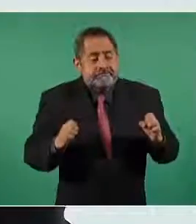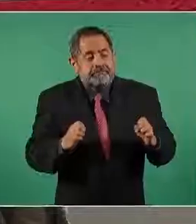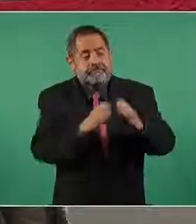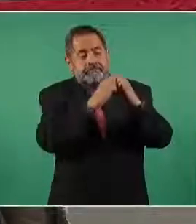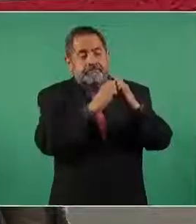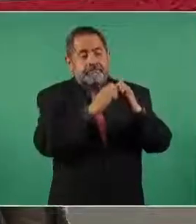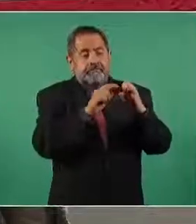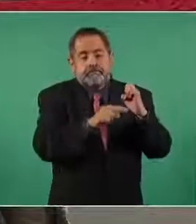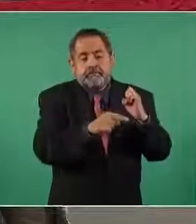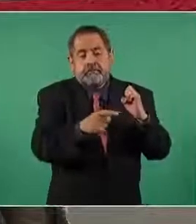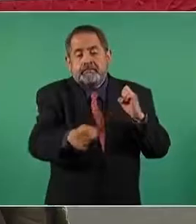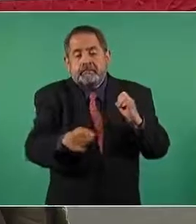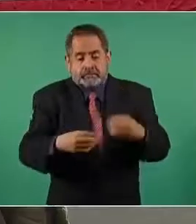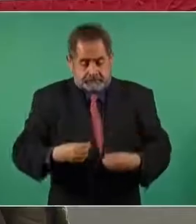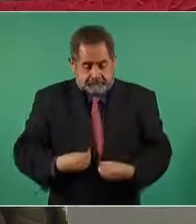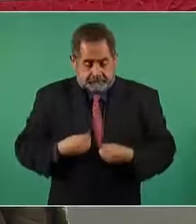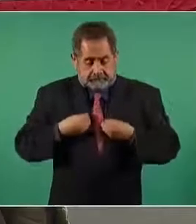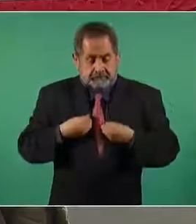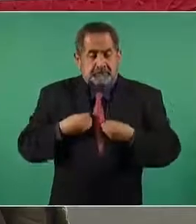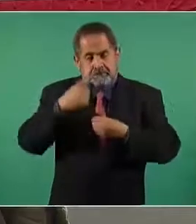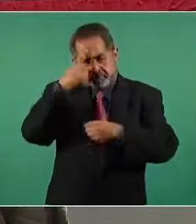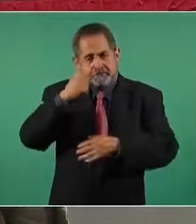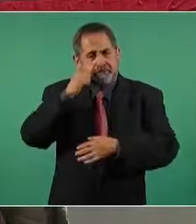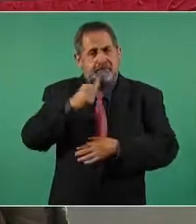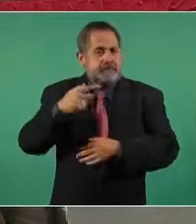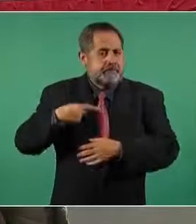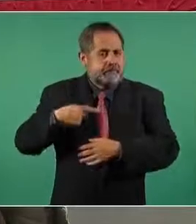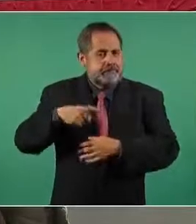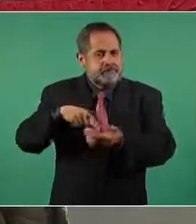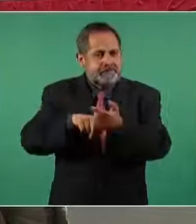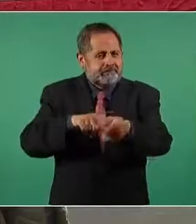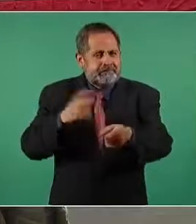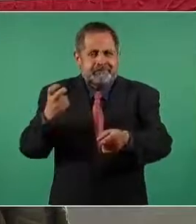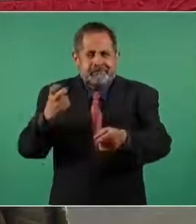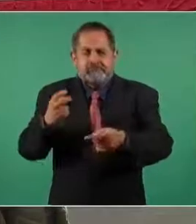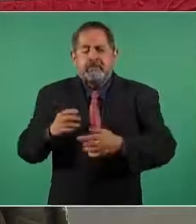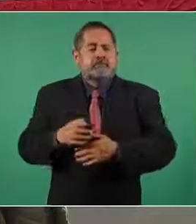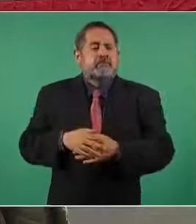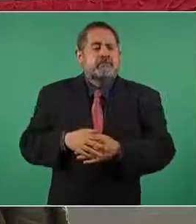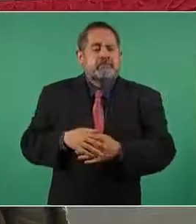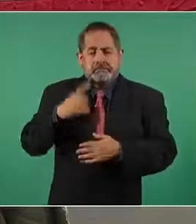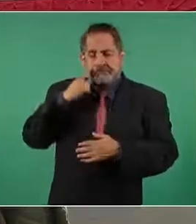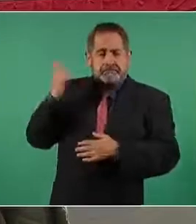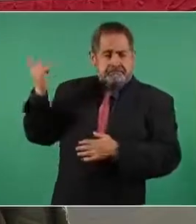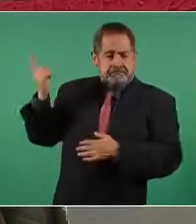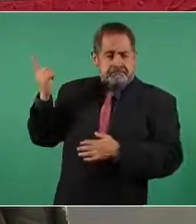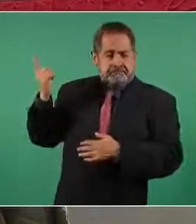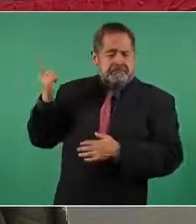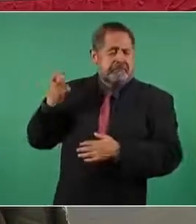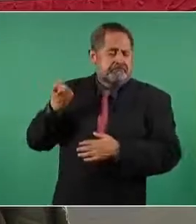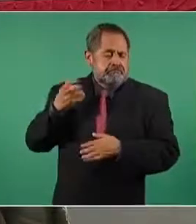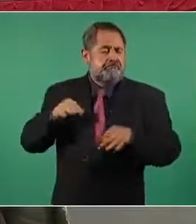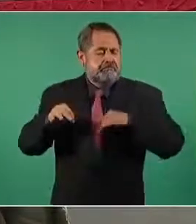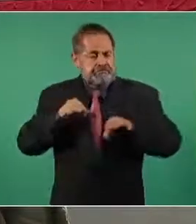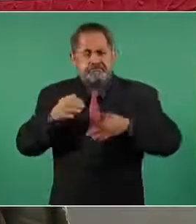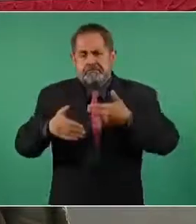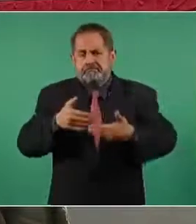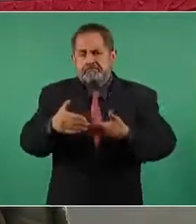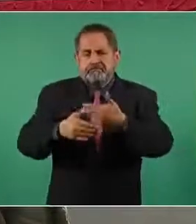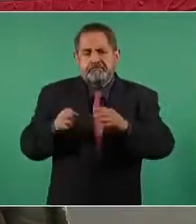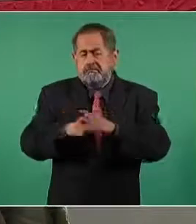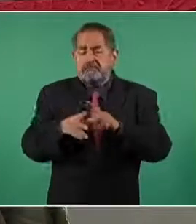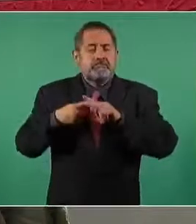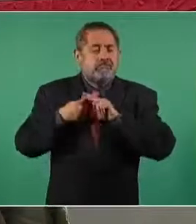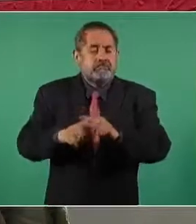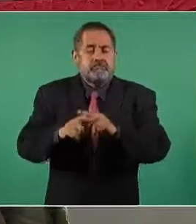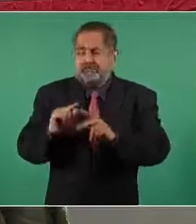la sobrevivencia de todas las personas. Este es nuestro mapa del trabajo que estamos realizando de apenas de la entrada